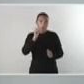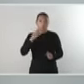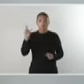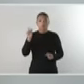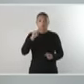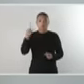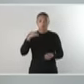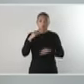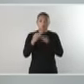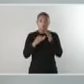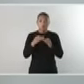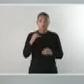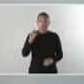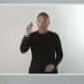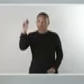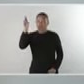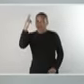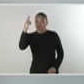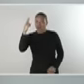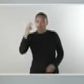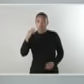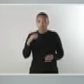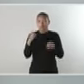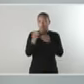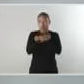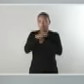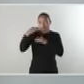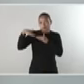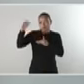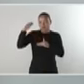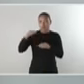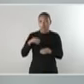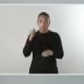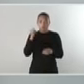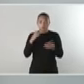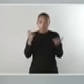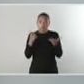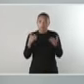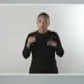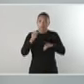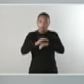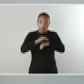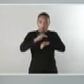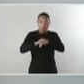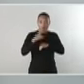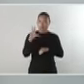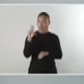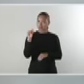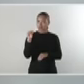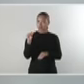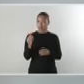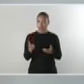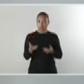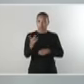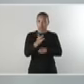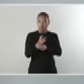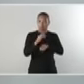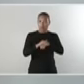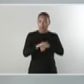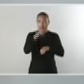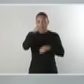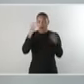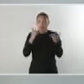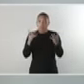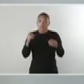de educación superior esta acción permitirá erradicar el amiguismo para la formación de mi